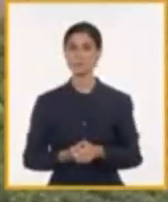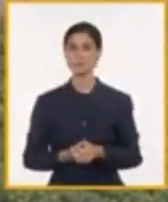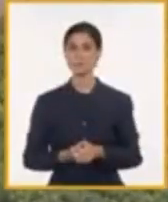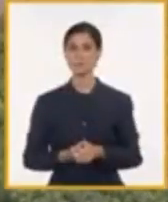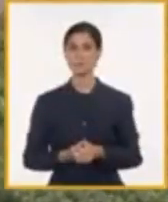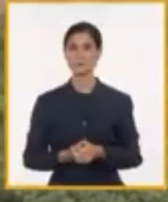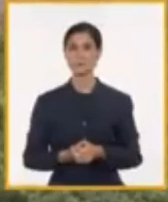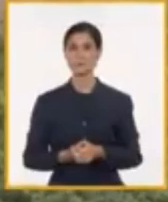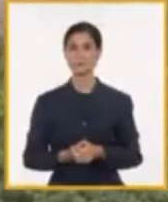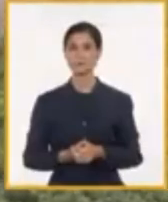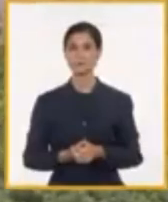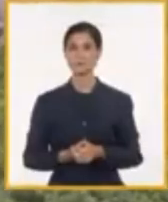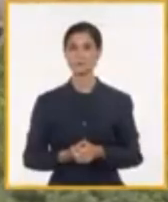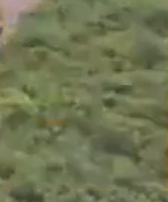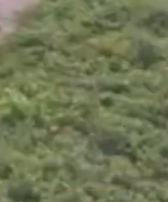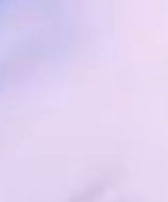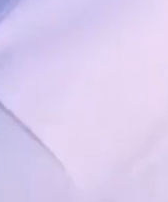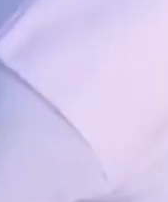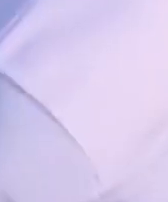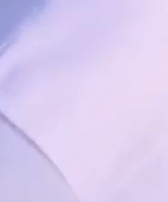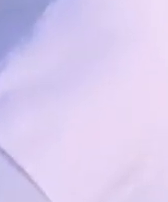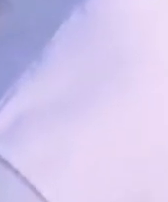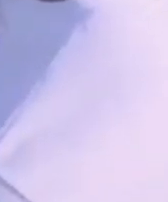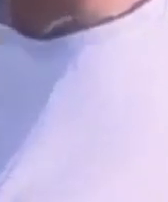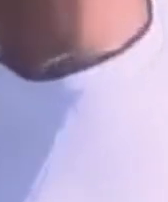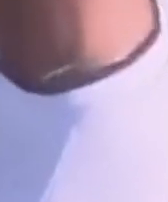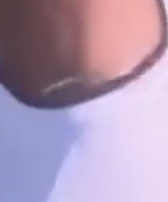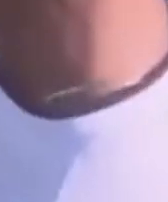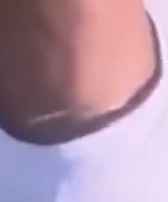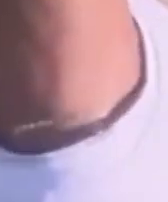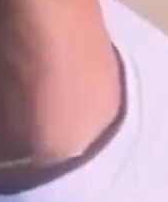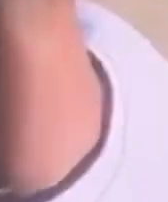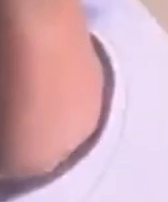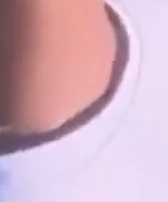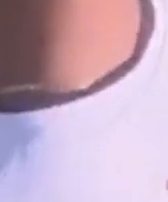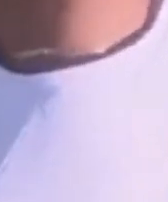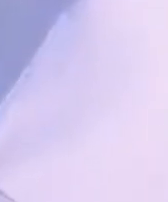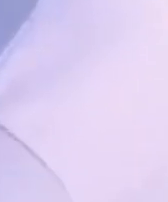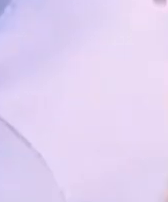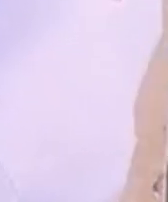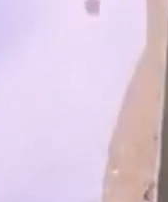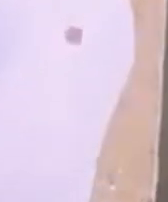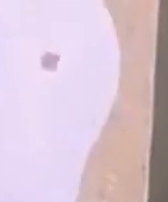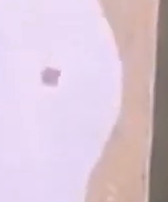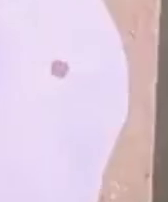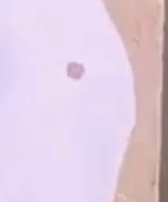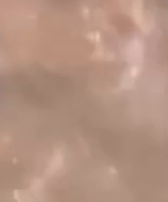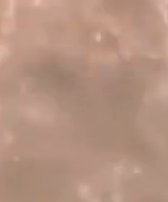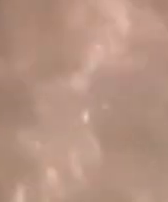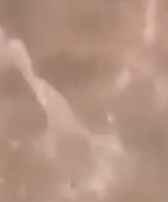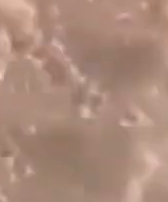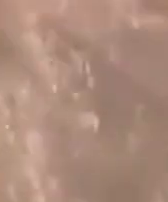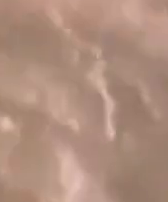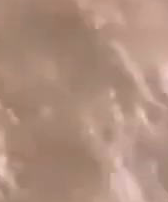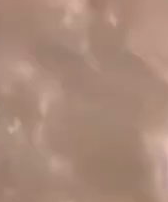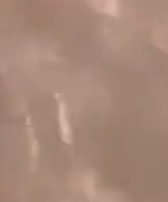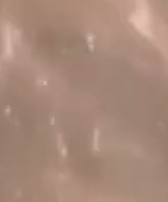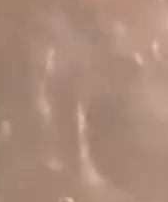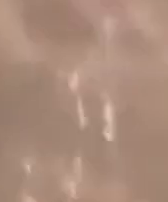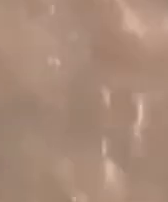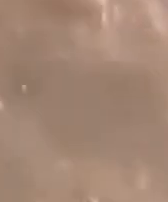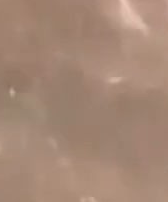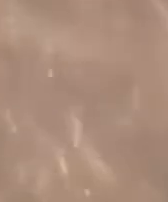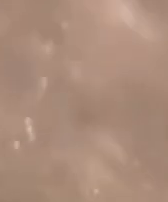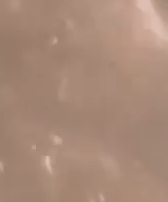El secreto para lograr altas producciones pesqueras en un contexto marcado por fuertes limitaciones de recursos radica sin dudas en la voluntad,